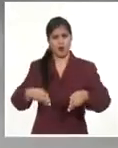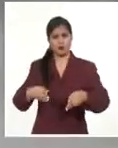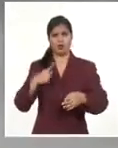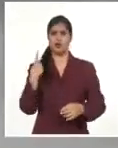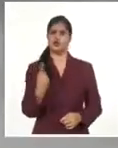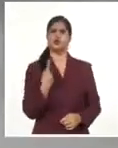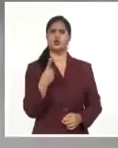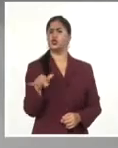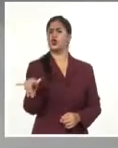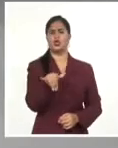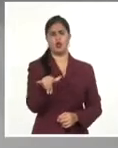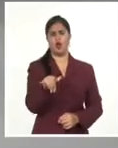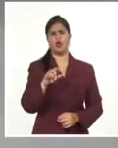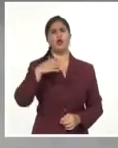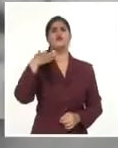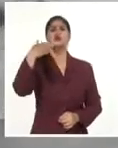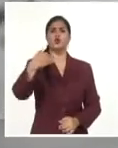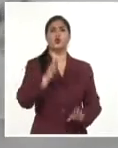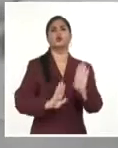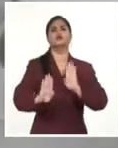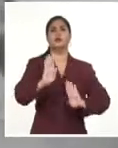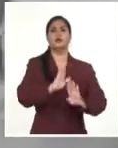al igual que ellos pusieron su pecho a las balas,